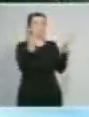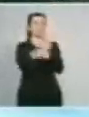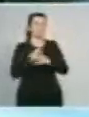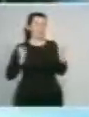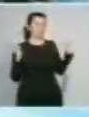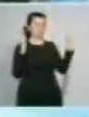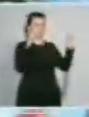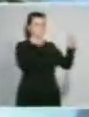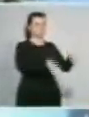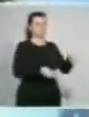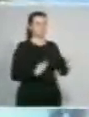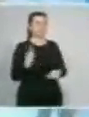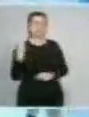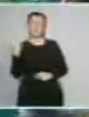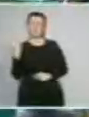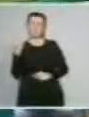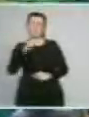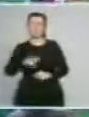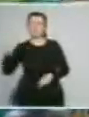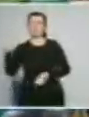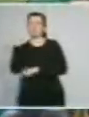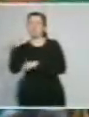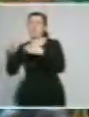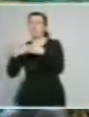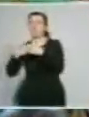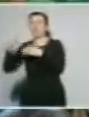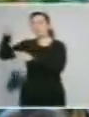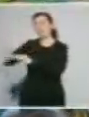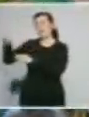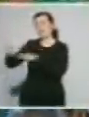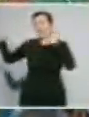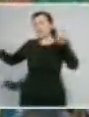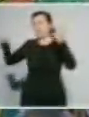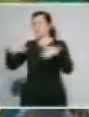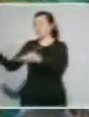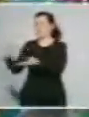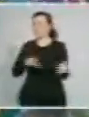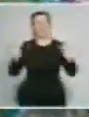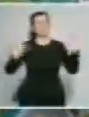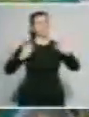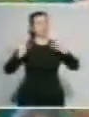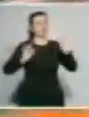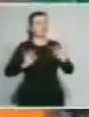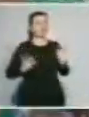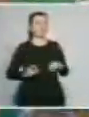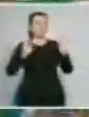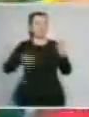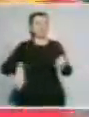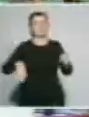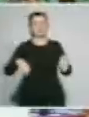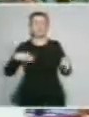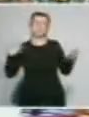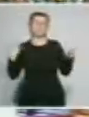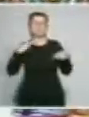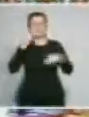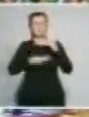llegado, pero alguien tocó en la puerta. Son Mariby y Angelito que no estaban invitados, pero mamá me ha obligado